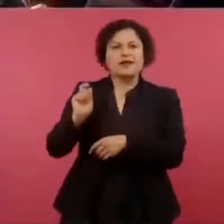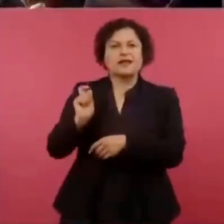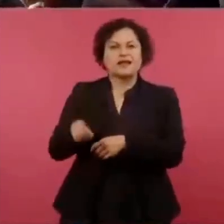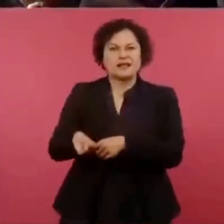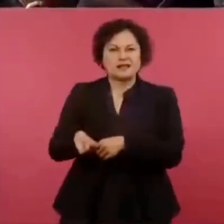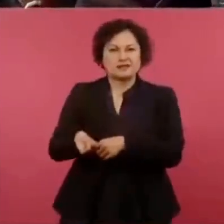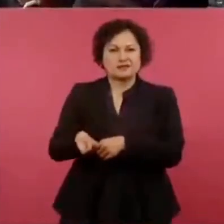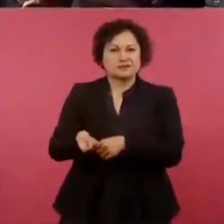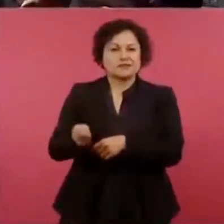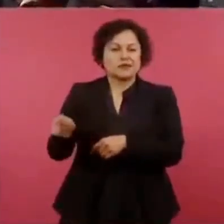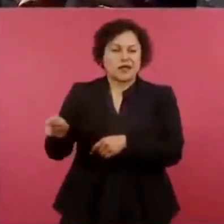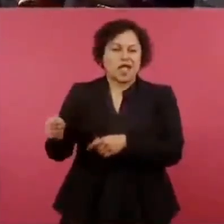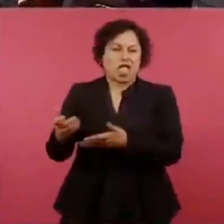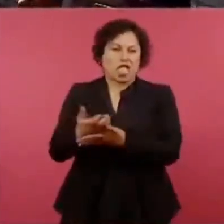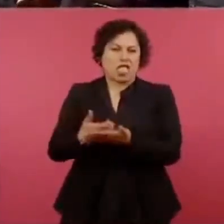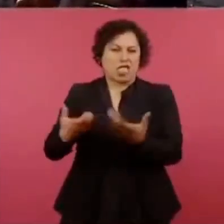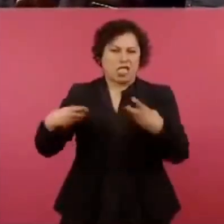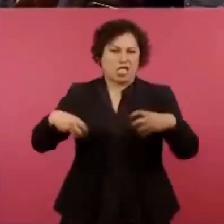Ese es el mayor ingreso.